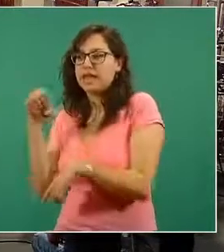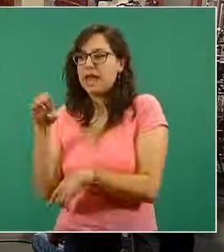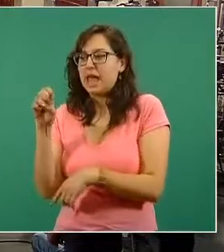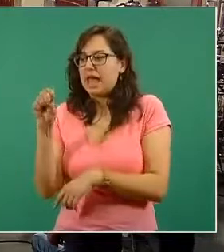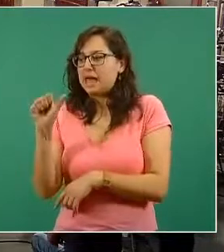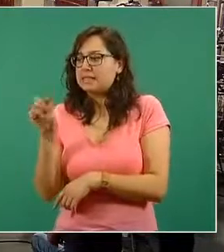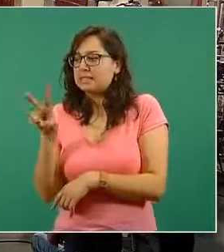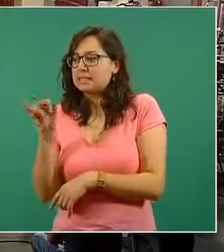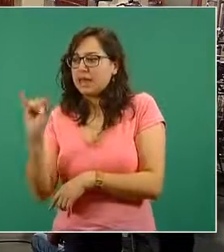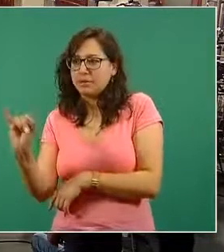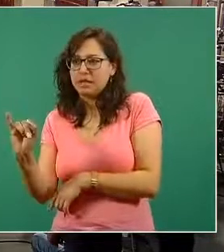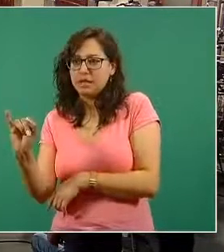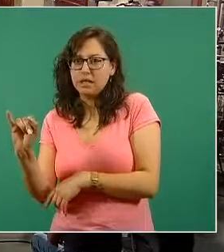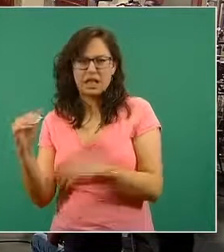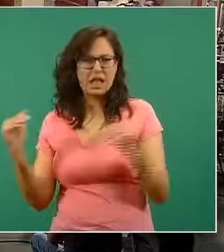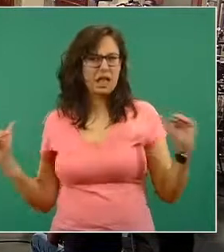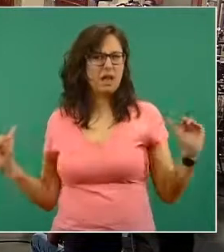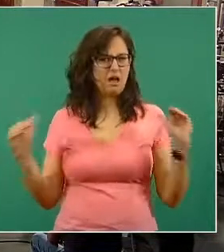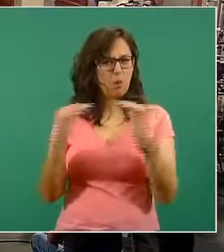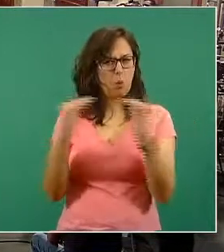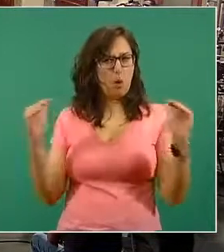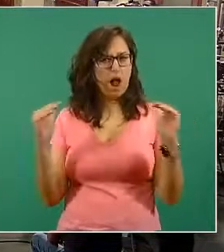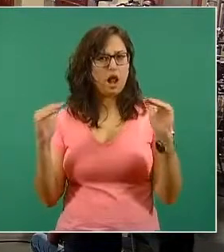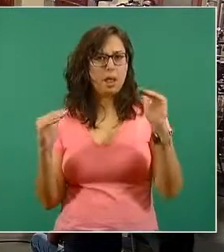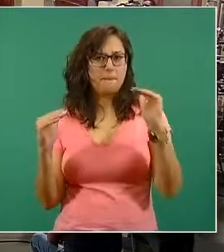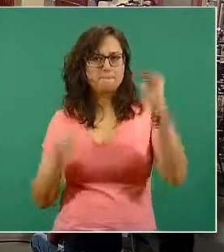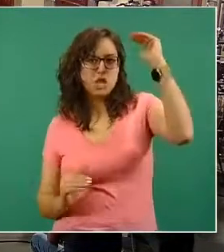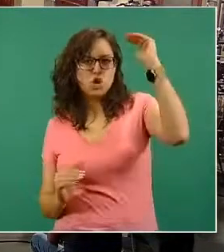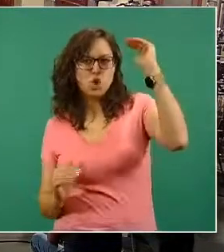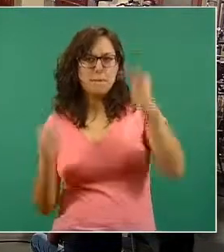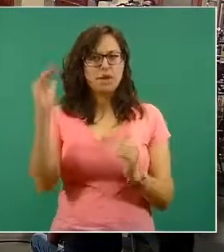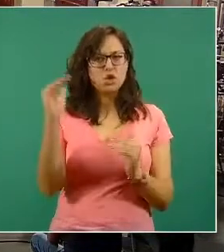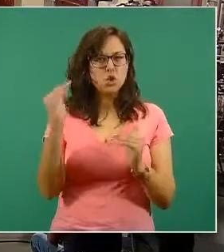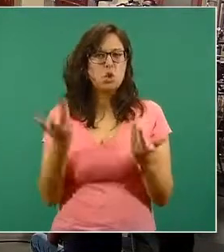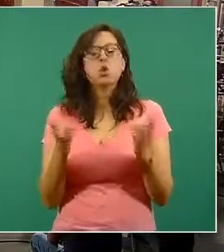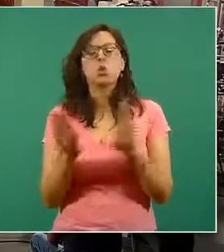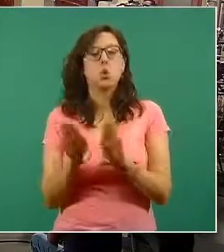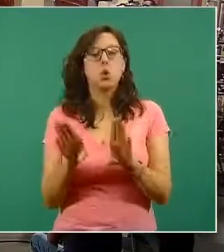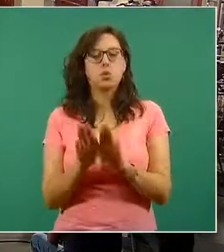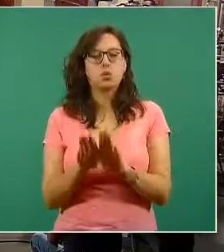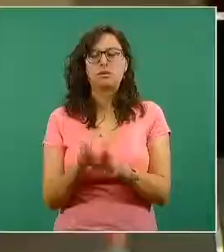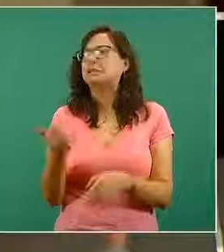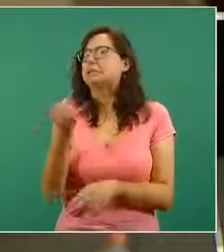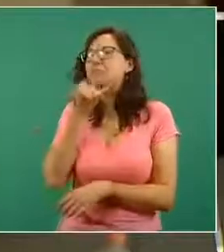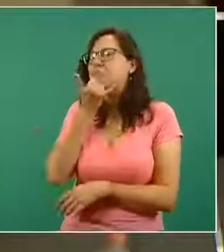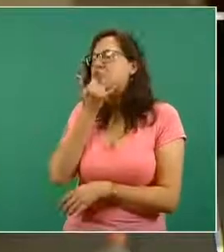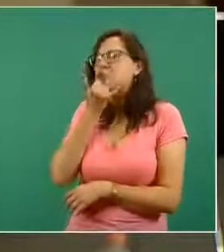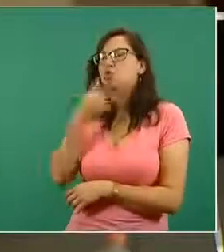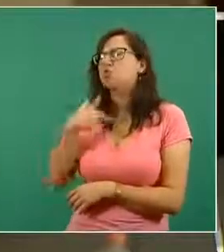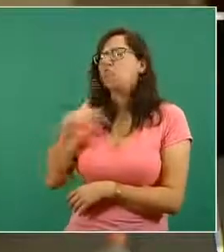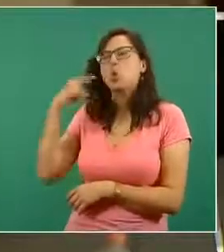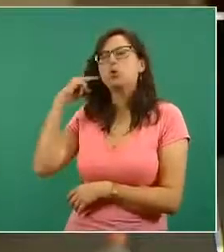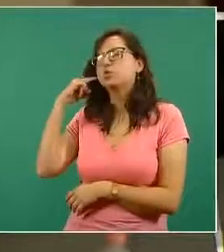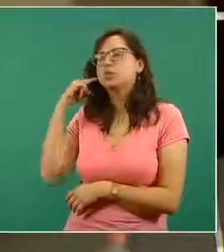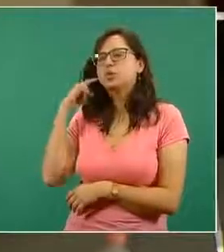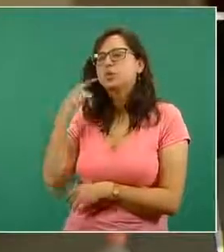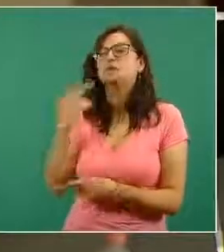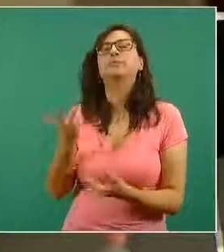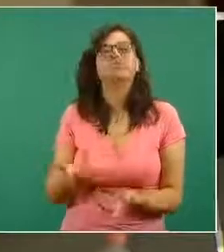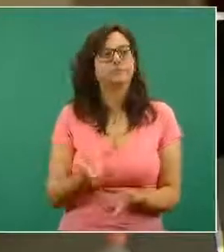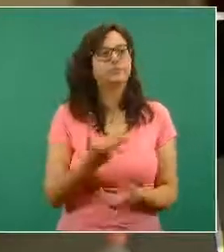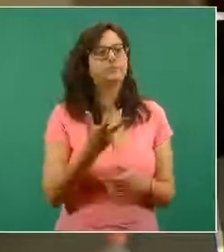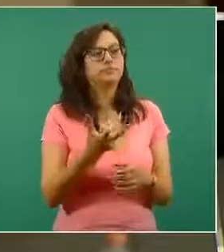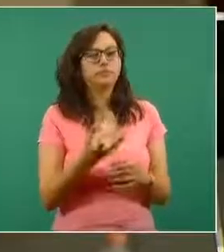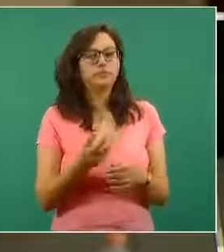Perdón, no escuché nada. La pregunta, ¿se me la puede repetir? Sí, que si es mucho o poco el porcentaje de casos